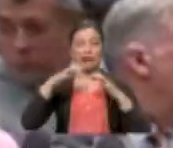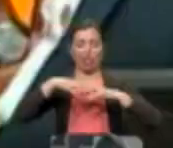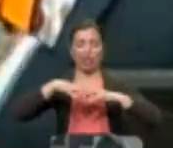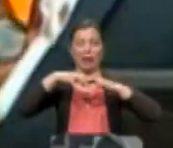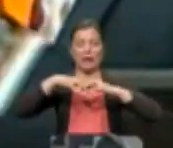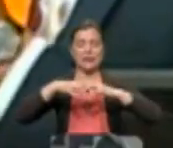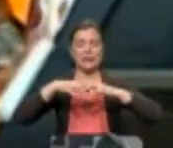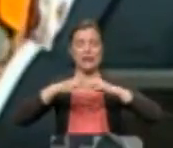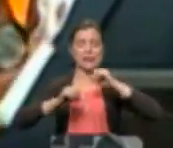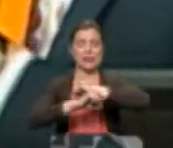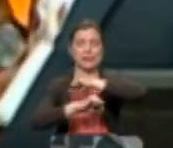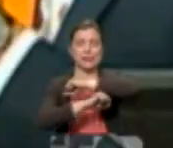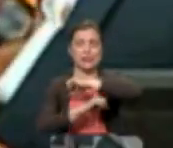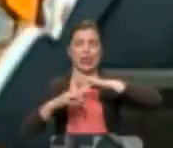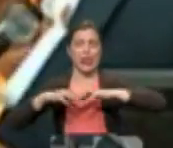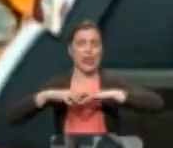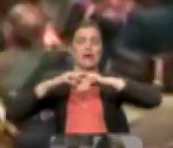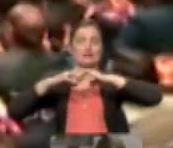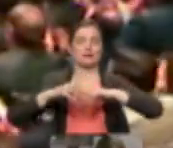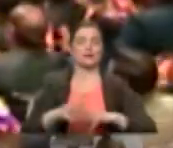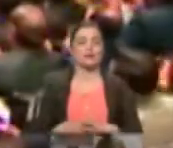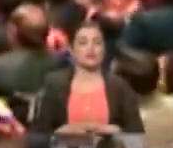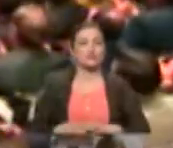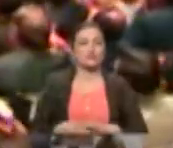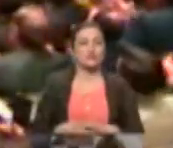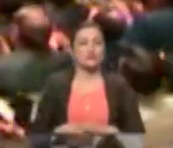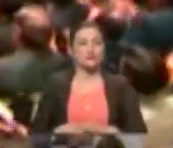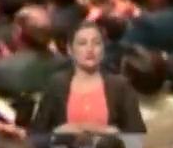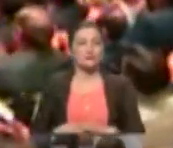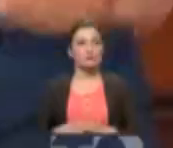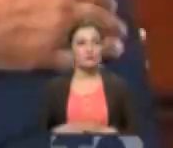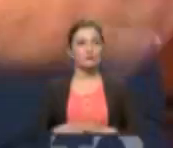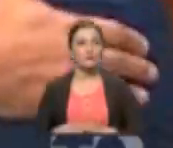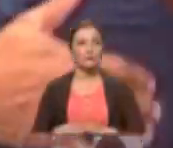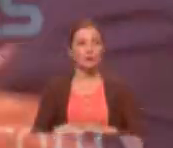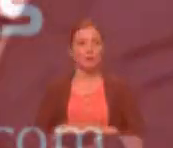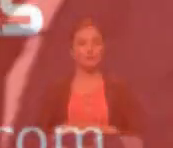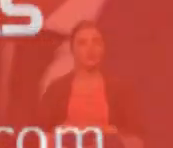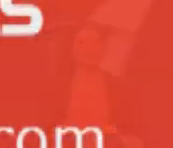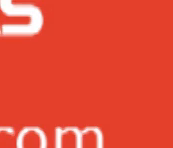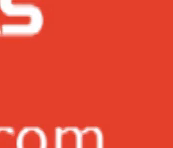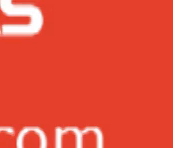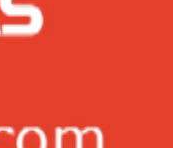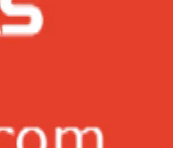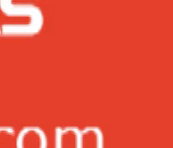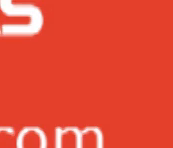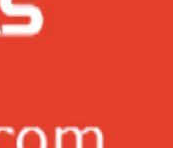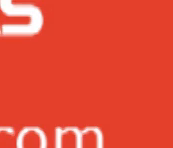acorralado por su pasado. En Quito, Daniela Valencia, 24 horas.